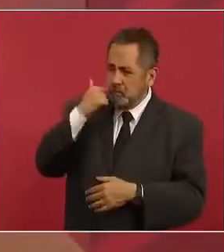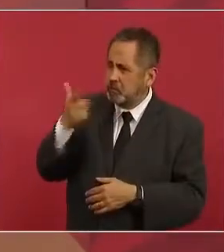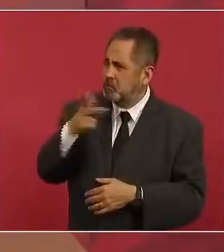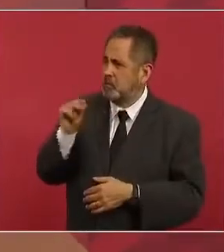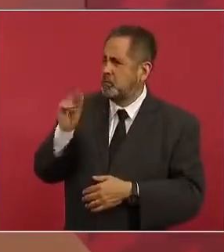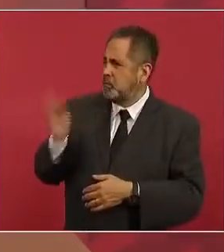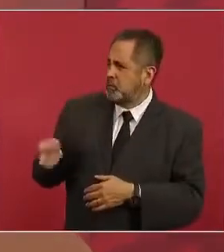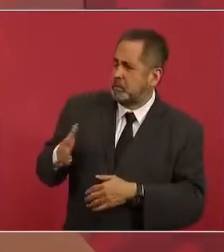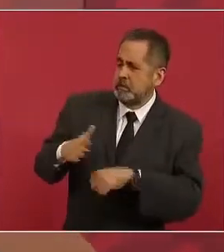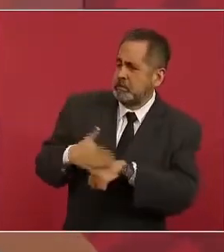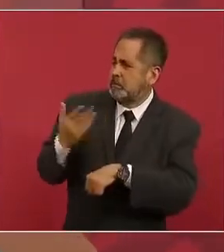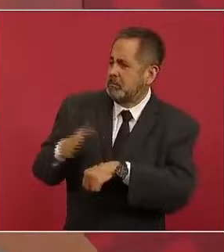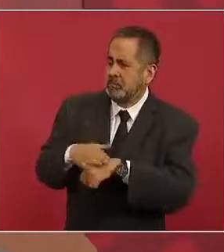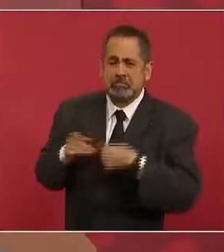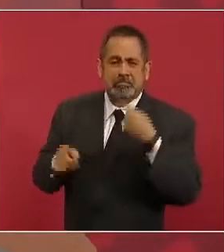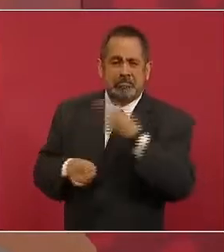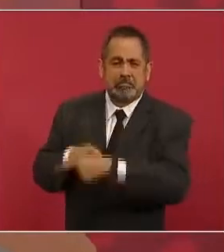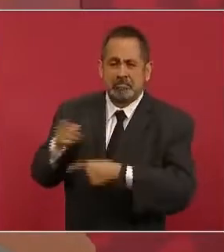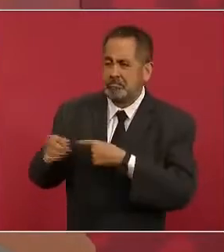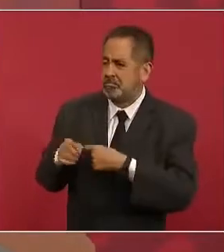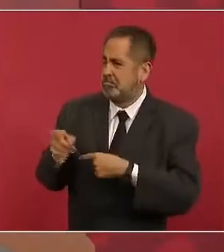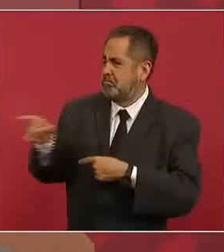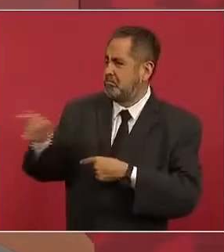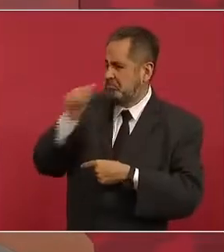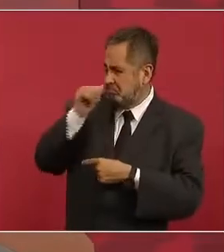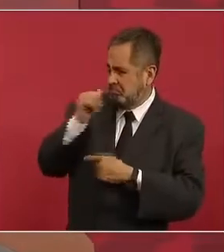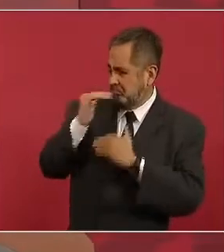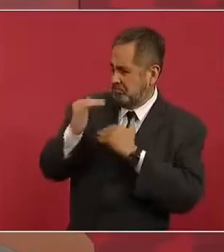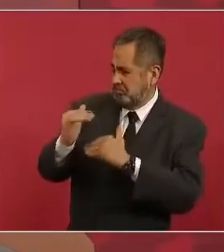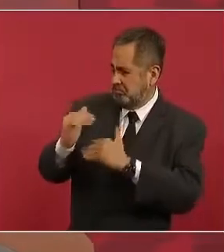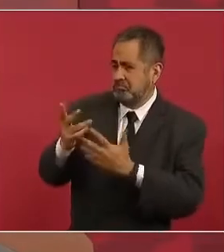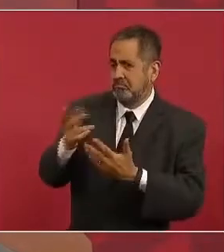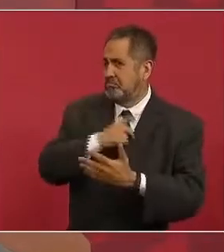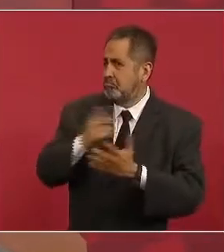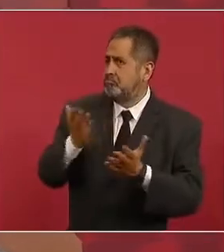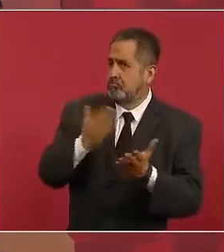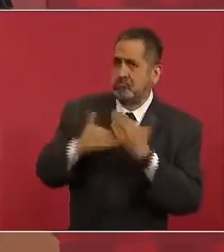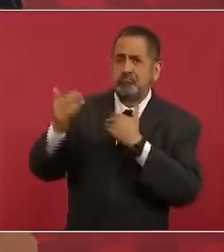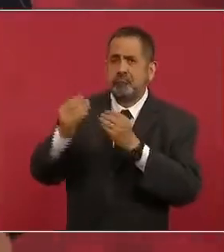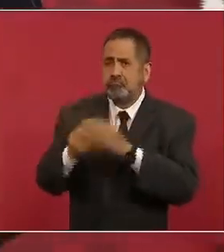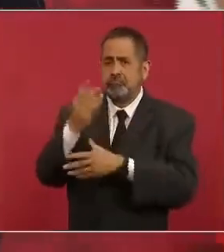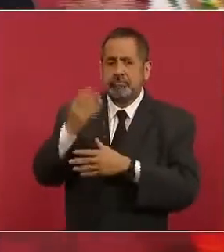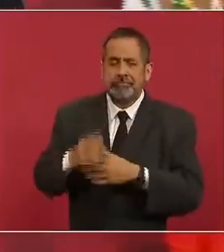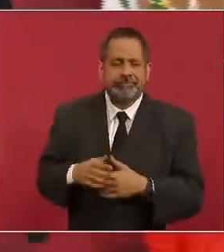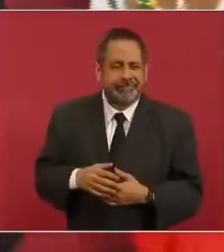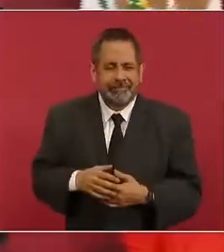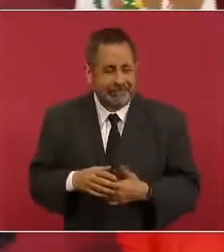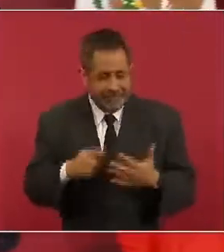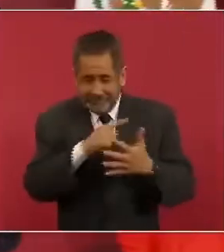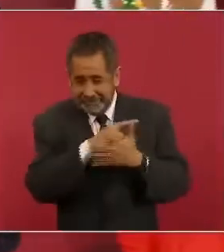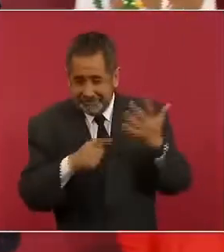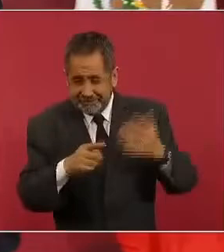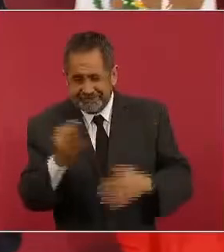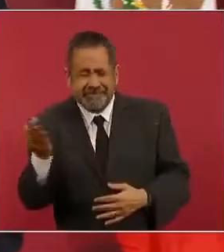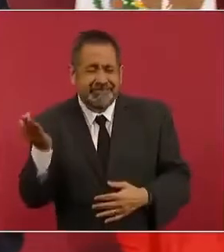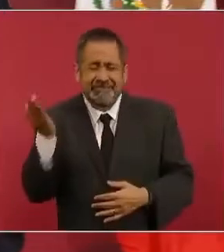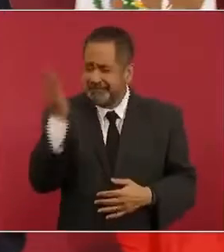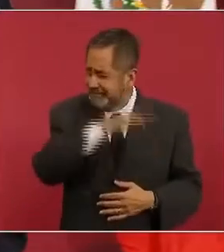estamos limitando la posibilidad de crecimiento a las energías limpias. Todo eso es falso.